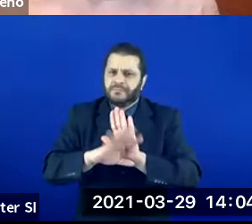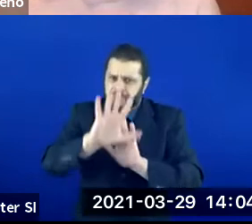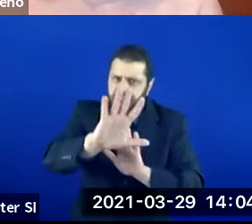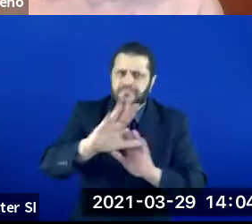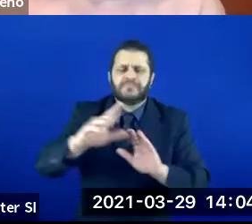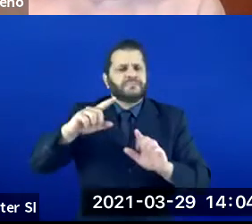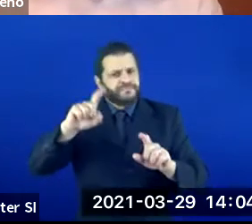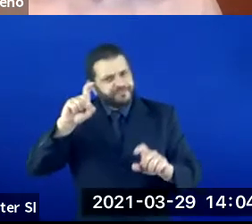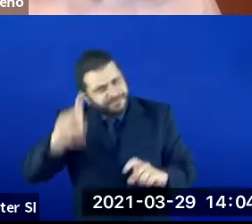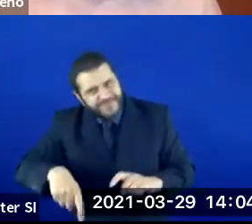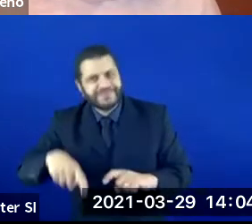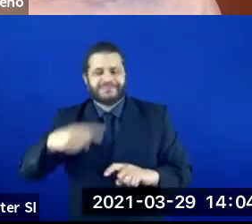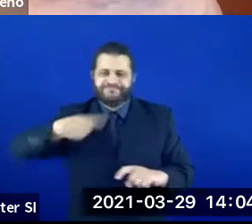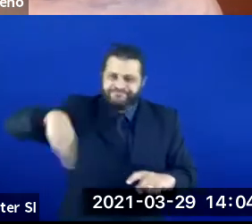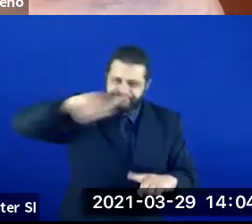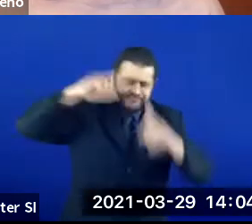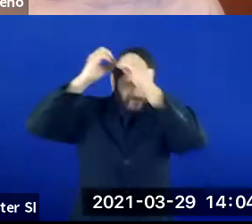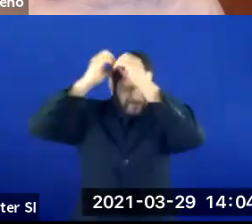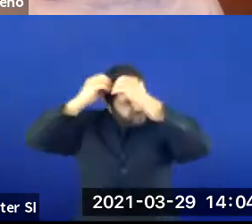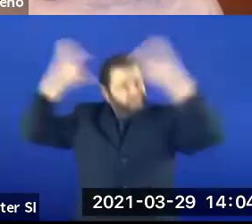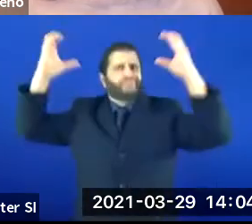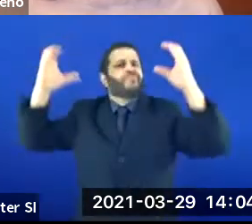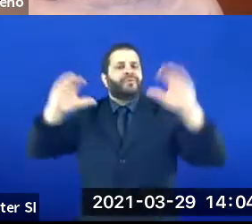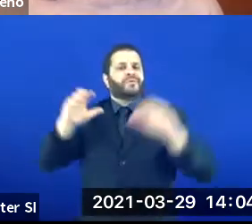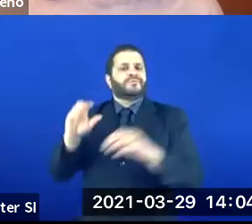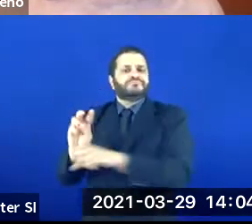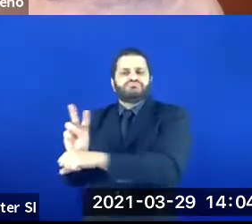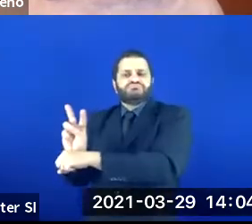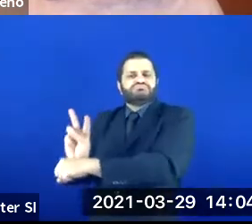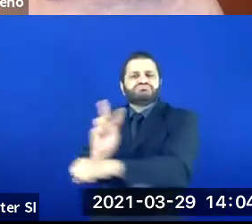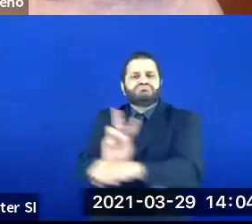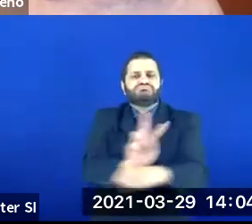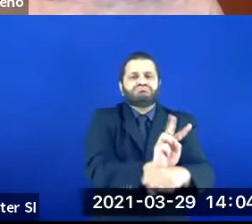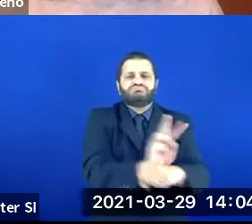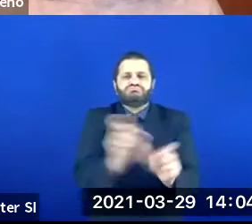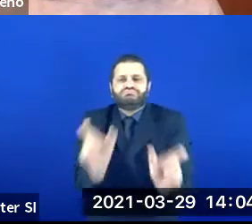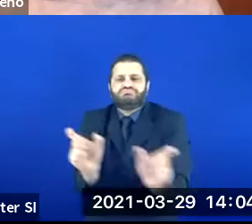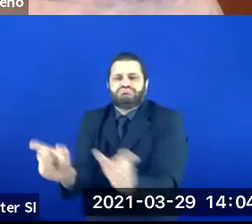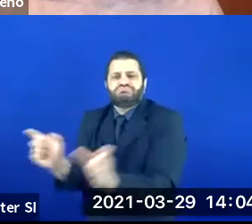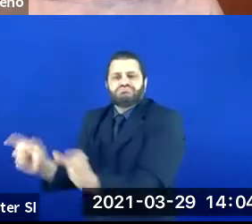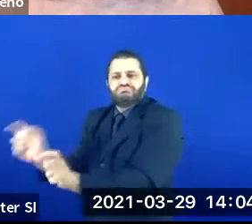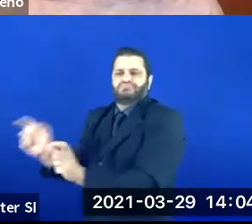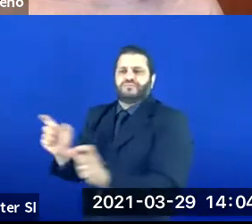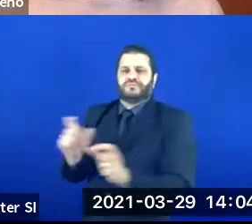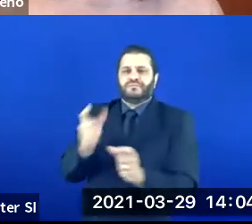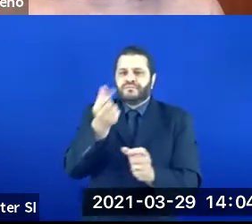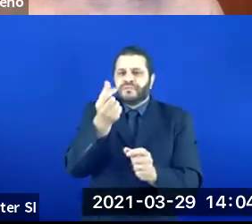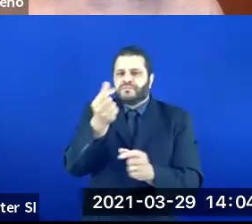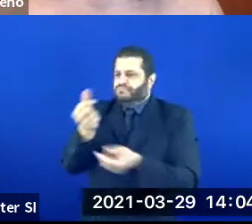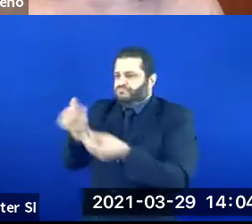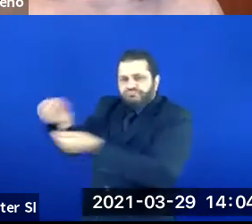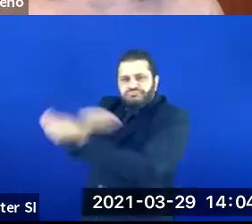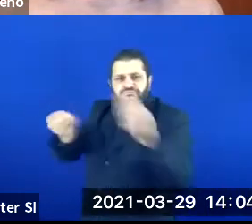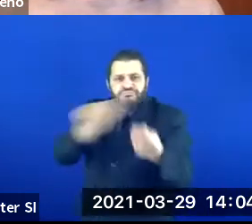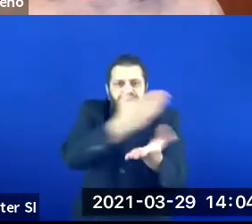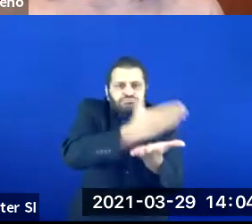La fiscalidad tiene que ser progresiva y tiene que ser redistributiva. No podemos seguir en un mundo en donde